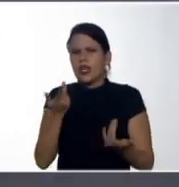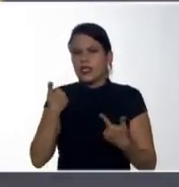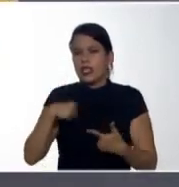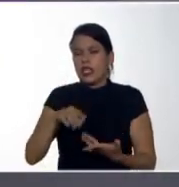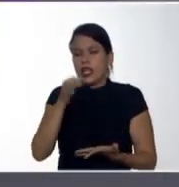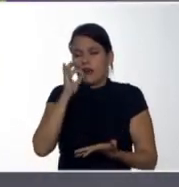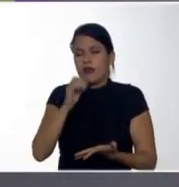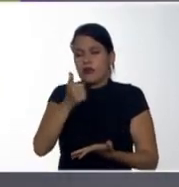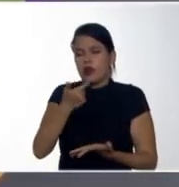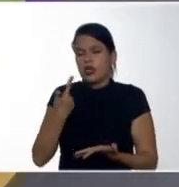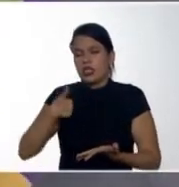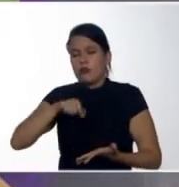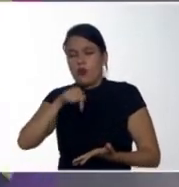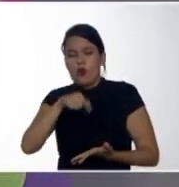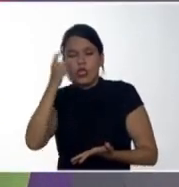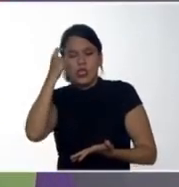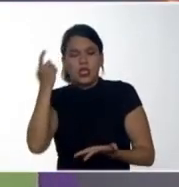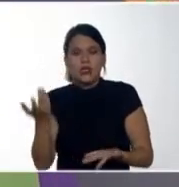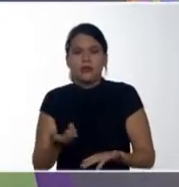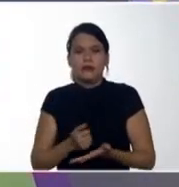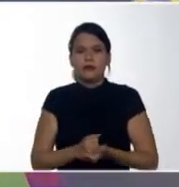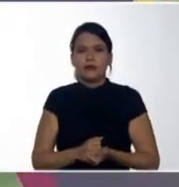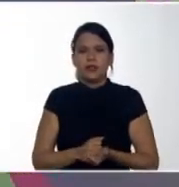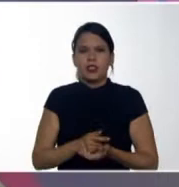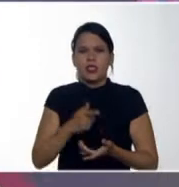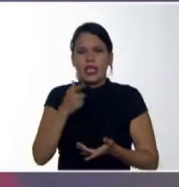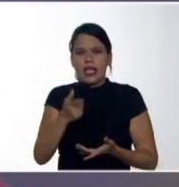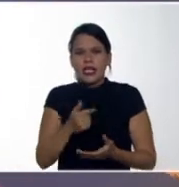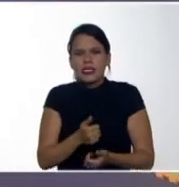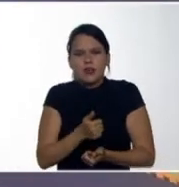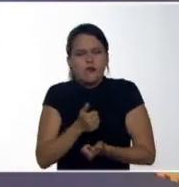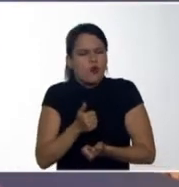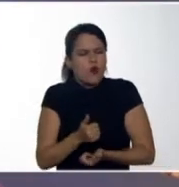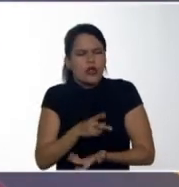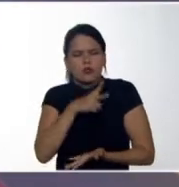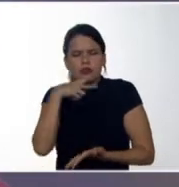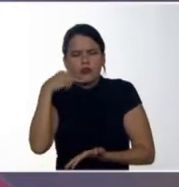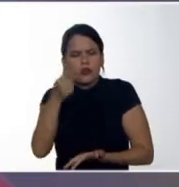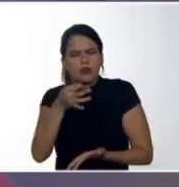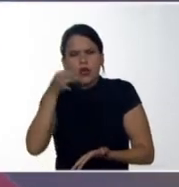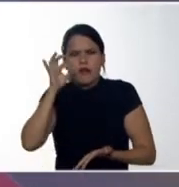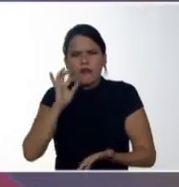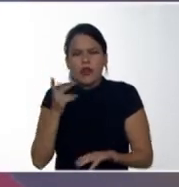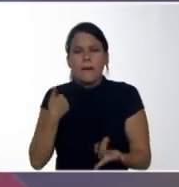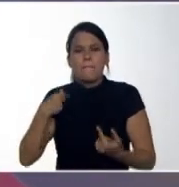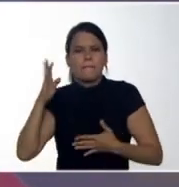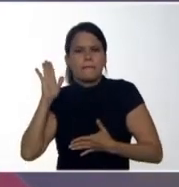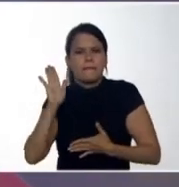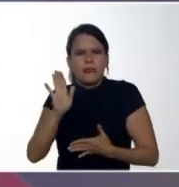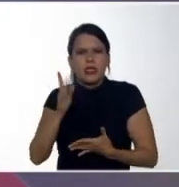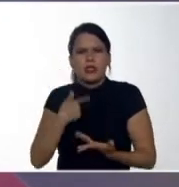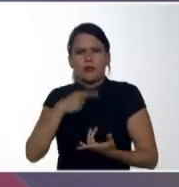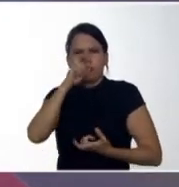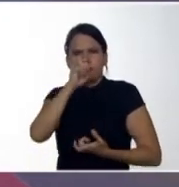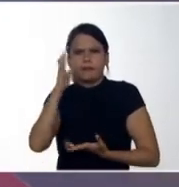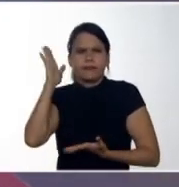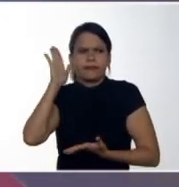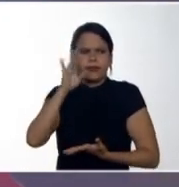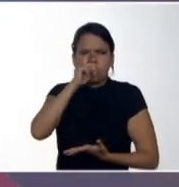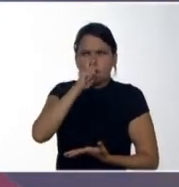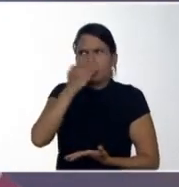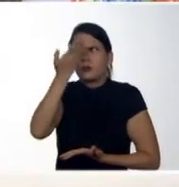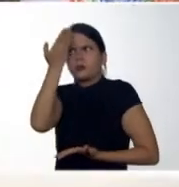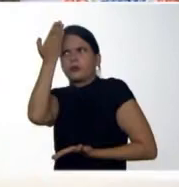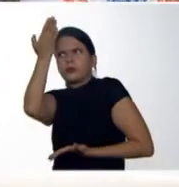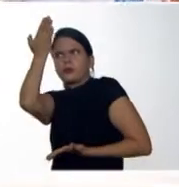que tenemos hoy en día. Así es. Esa calidad de café viene desde la colonia. Así es.